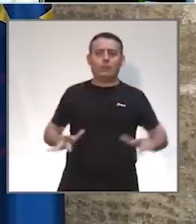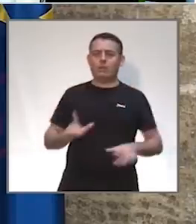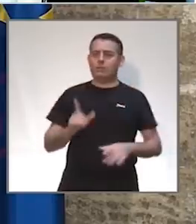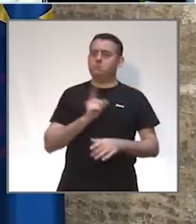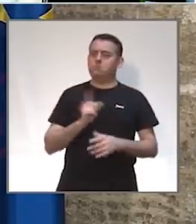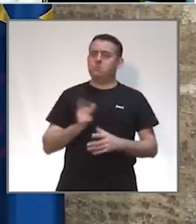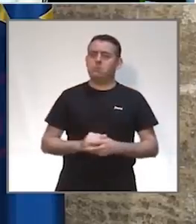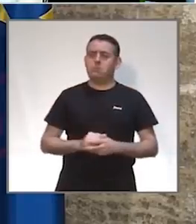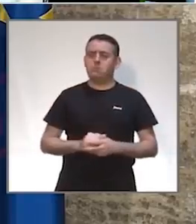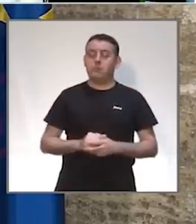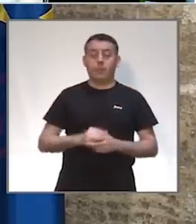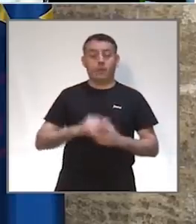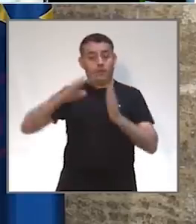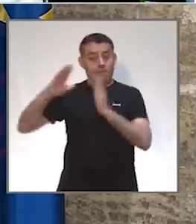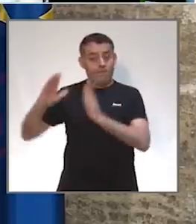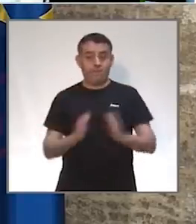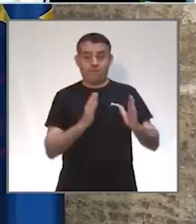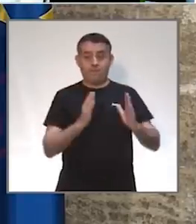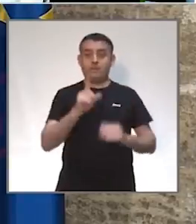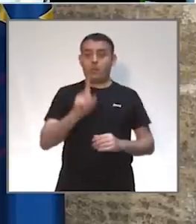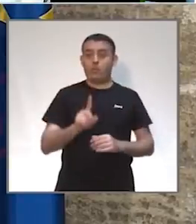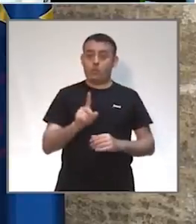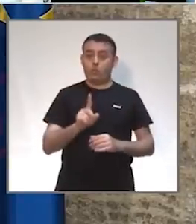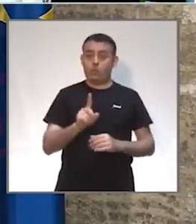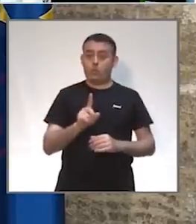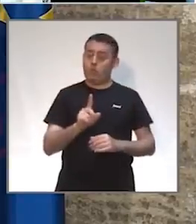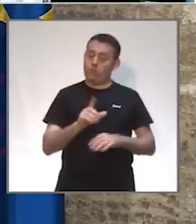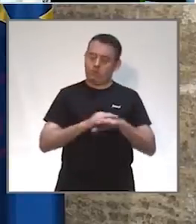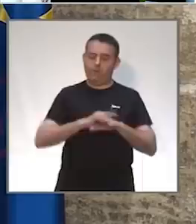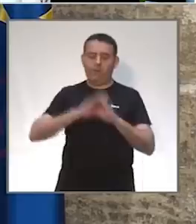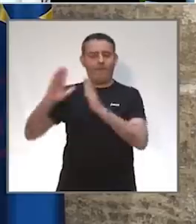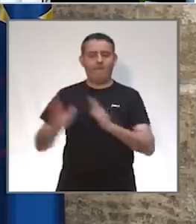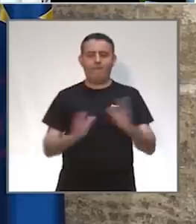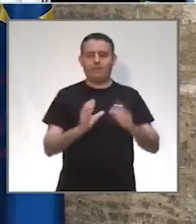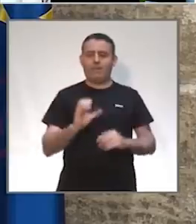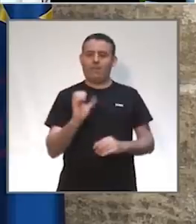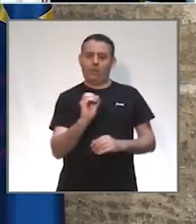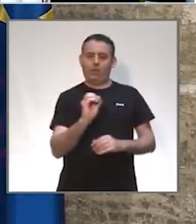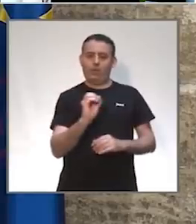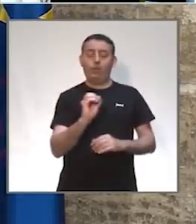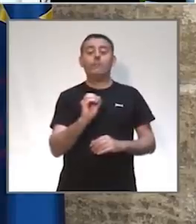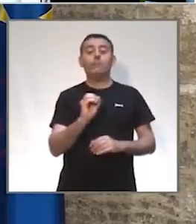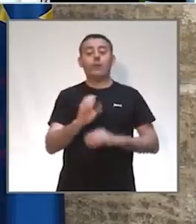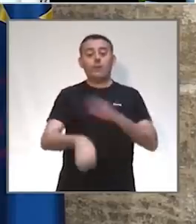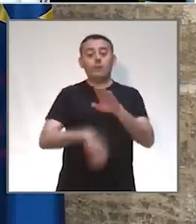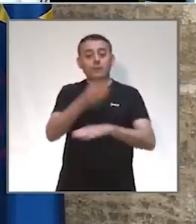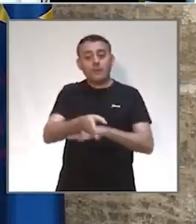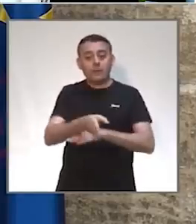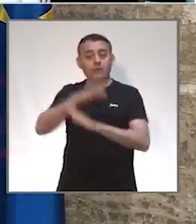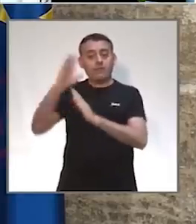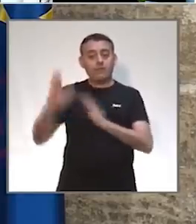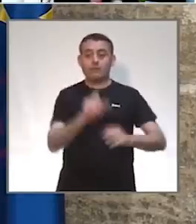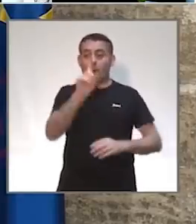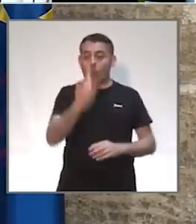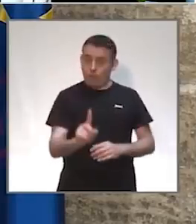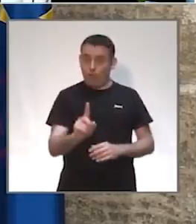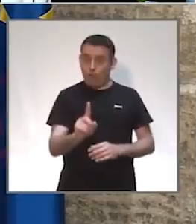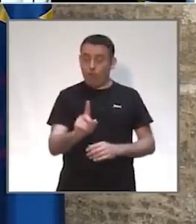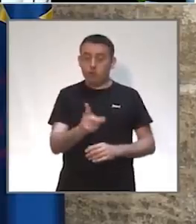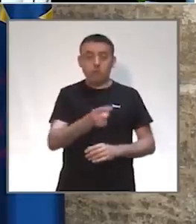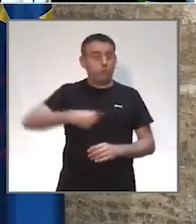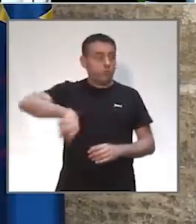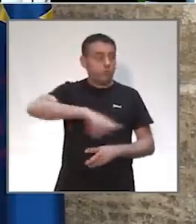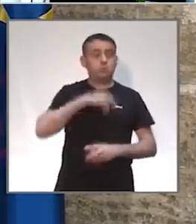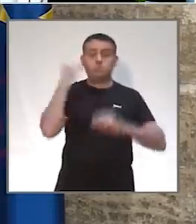¿sabe lo más sorprendente? Que el señor Chimo Puig vuelve a presentar, para este lunes, el mismo